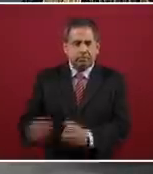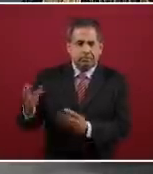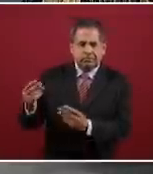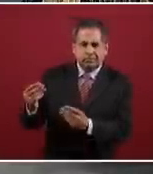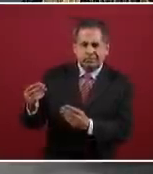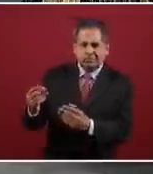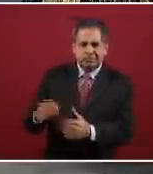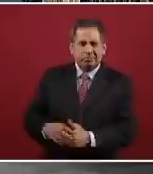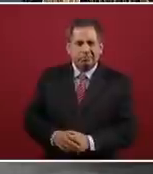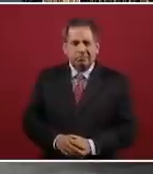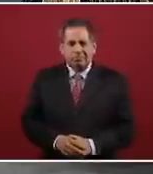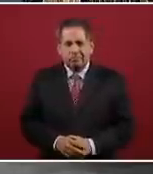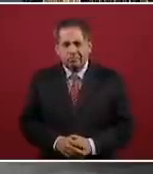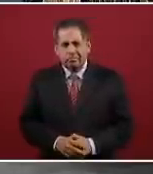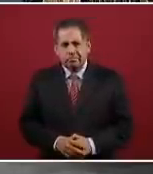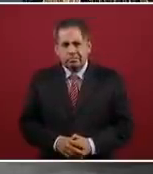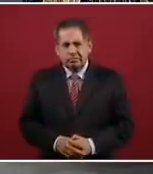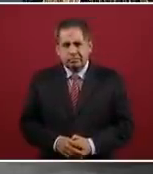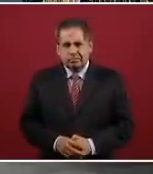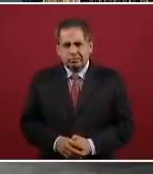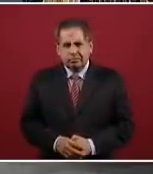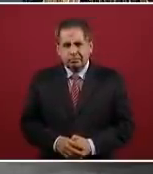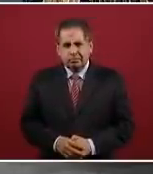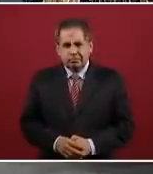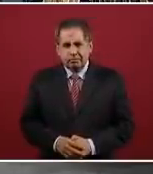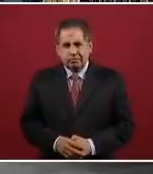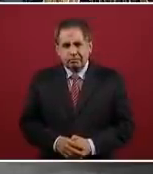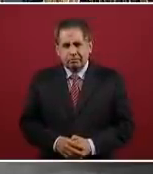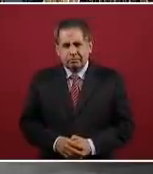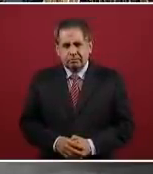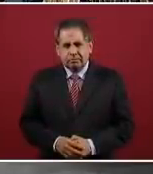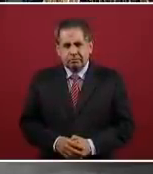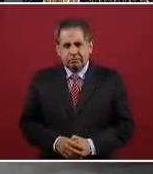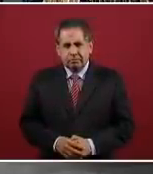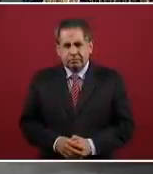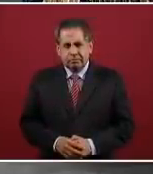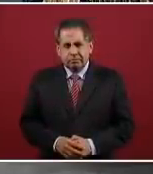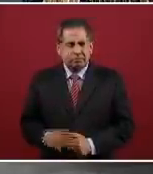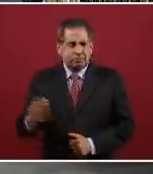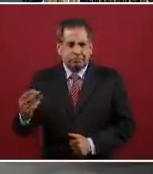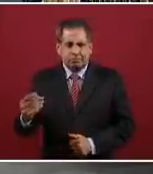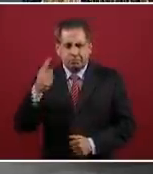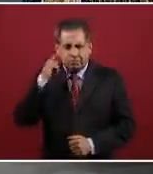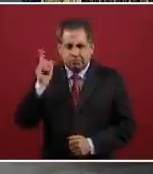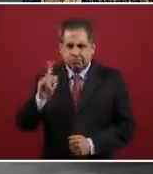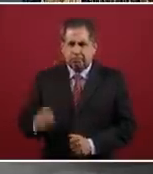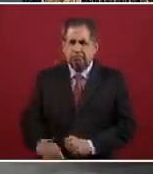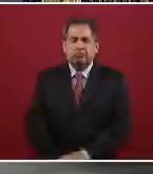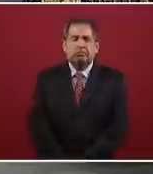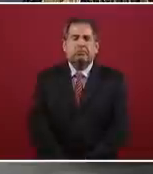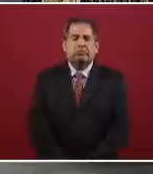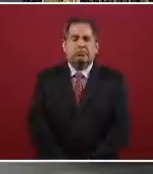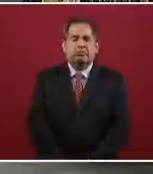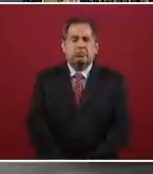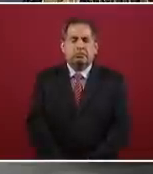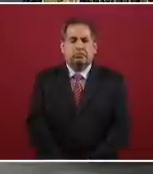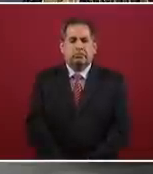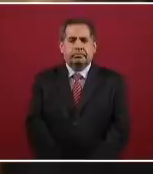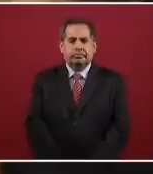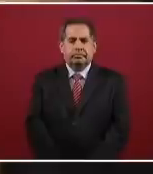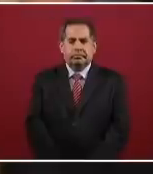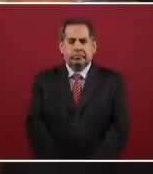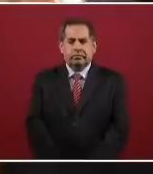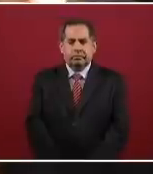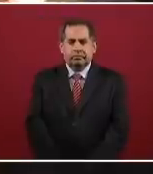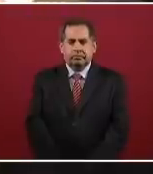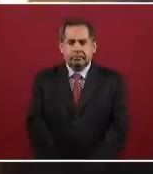¿Los qué? Asesores técnicos pedagógicos del país. Nuestros derechos han estado siendo vulnerados a partir del decreto de reforma. Usted